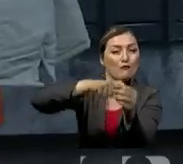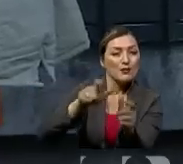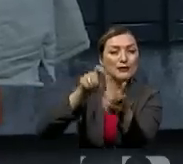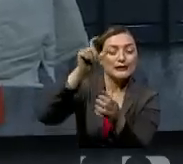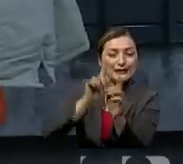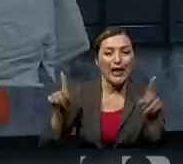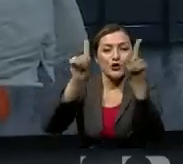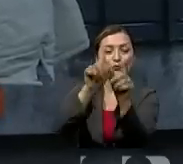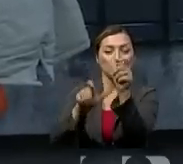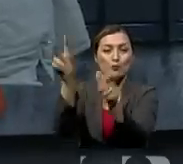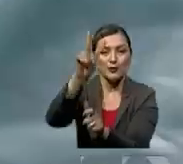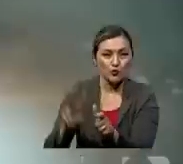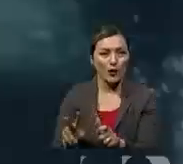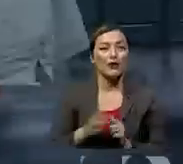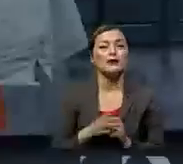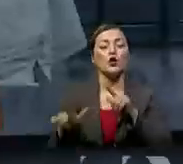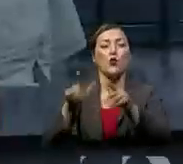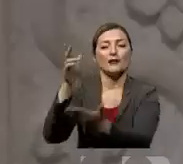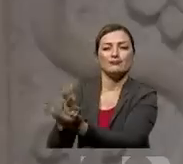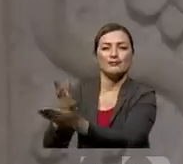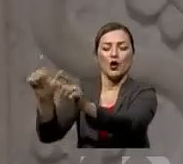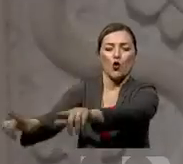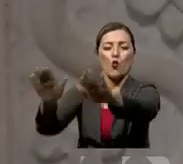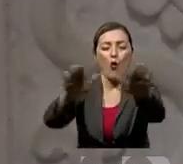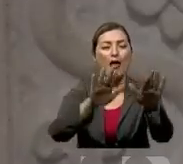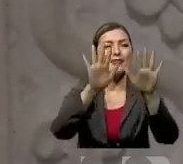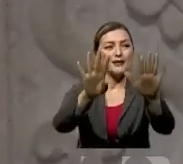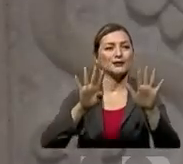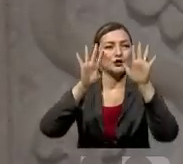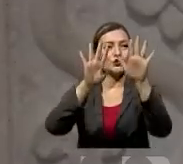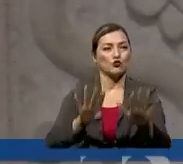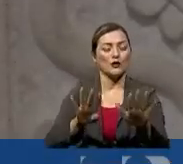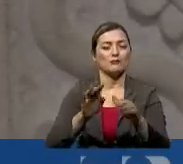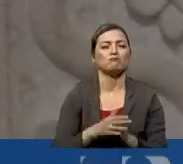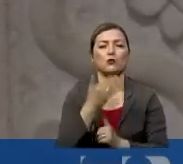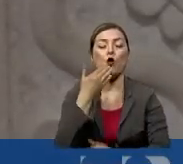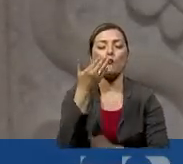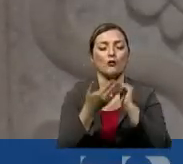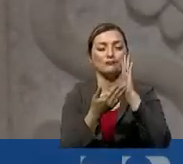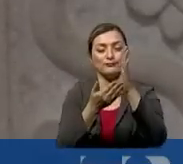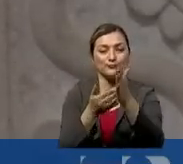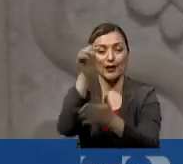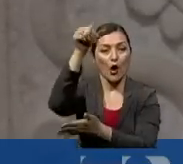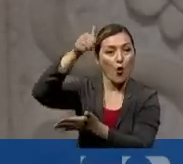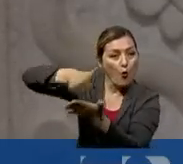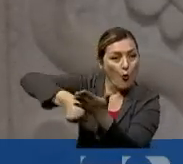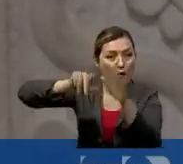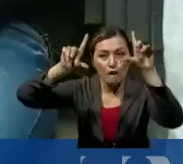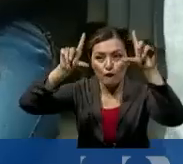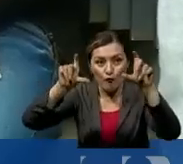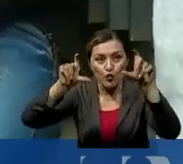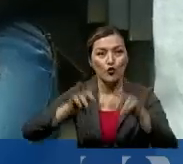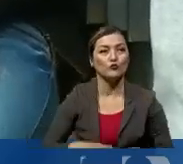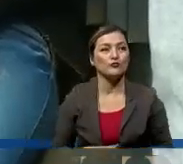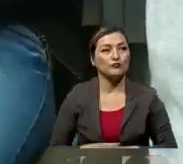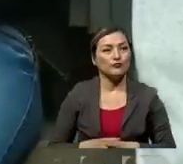también el ministerio colocará 19 puntos permanentes. Se generará un registro biométrico, es decir, huella y fotografía.